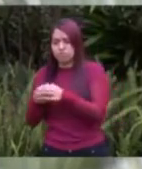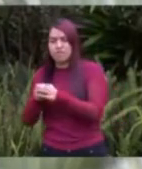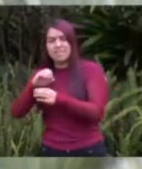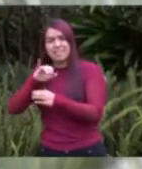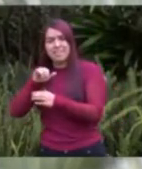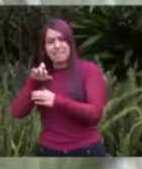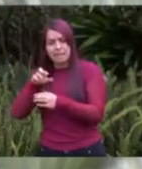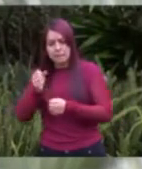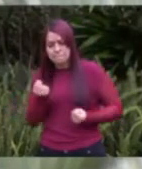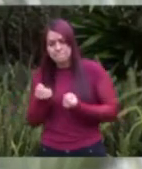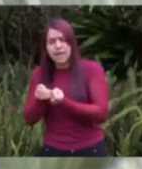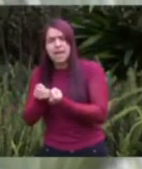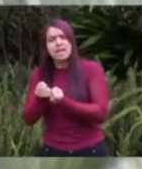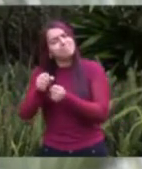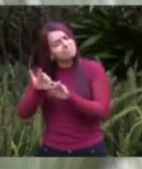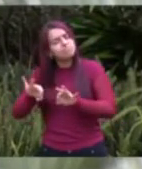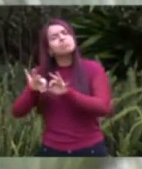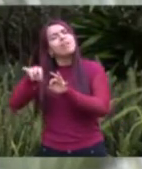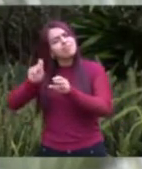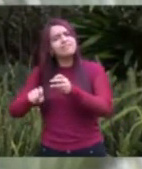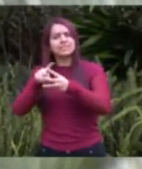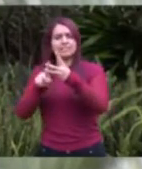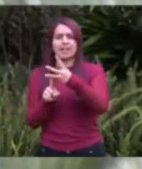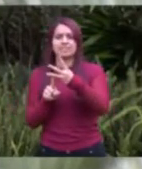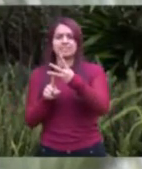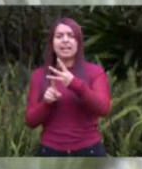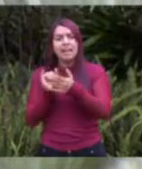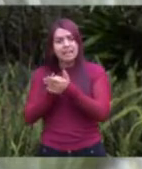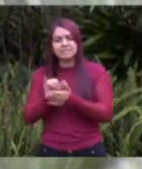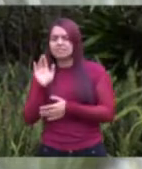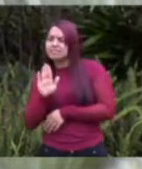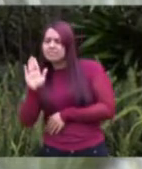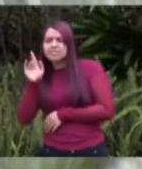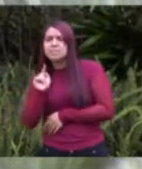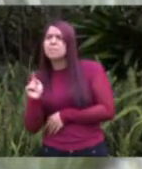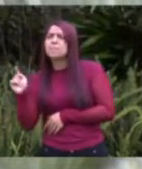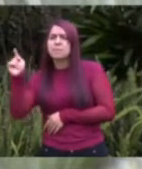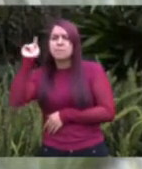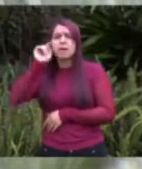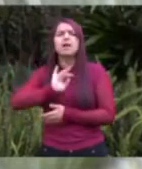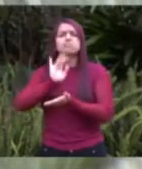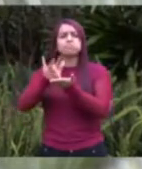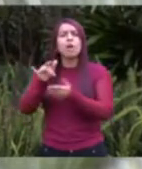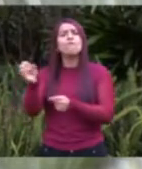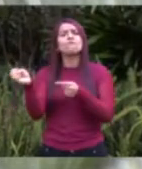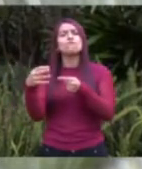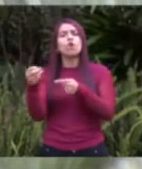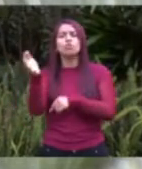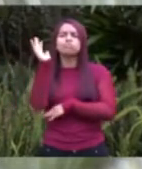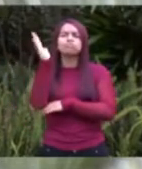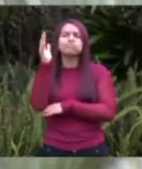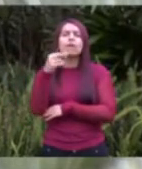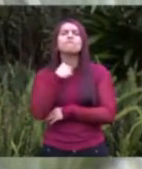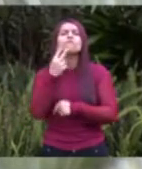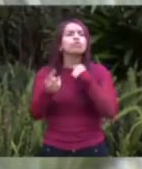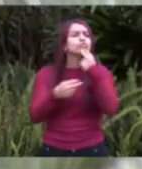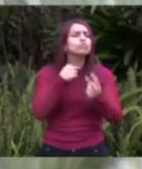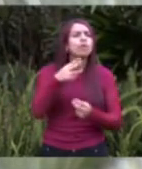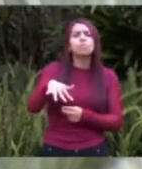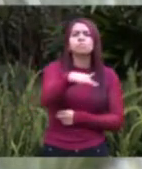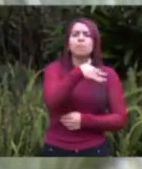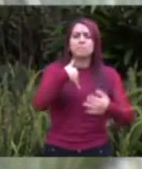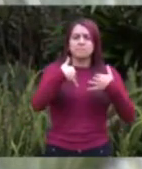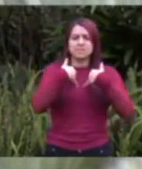Paz que esas tres consignas. En los territorios estuvimos en el foro Voces de las Víctimas, realizados en